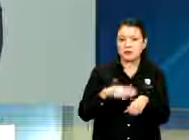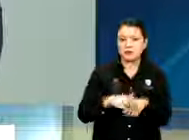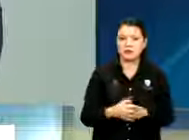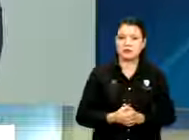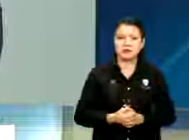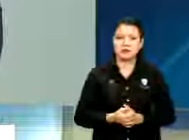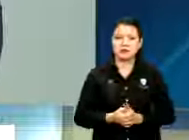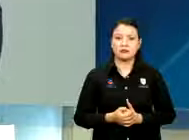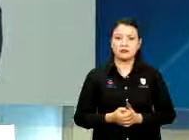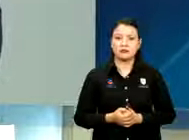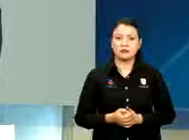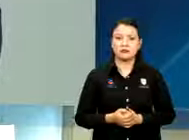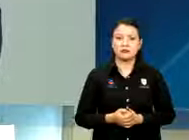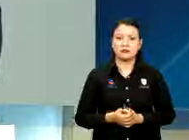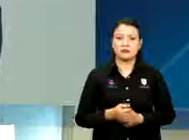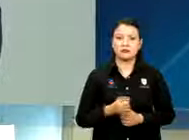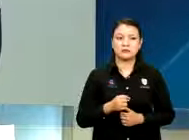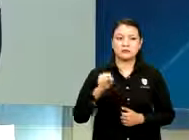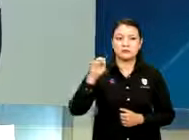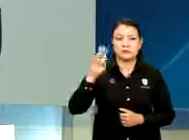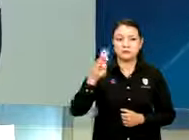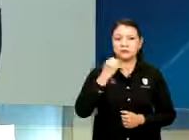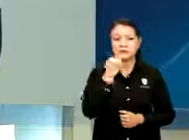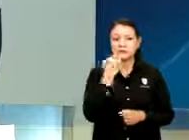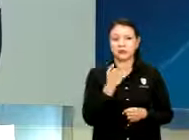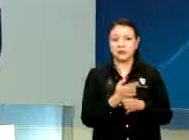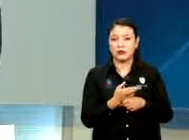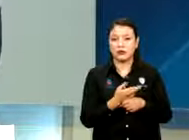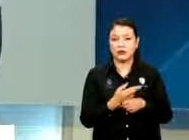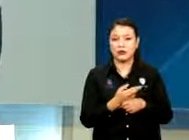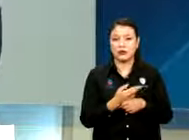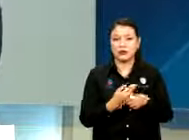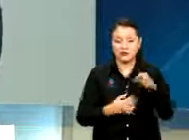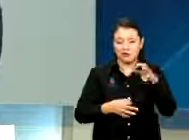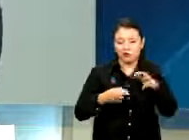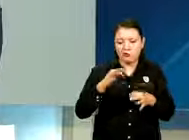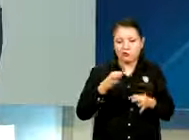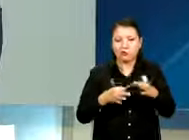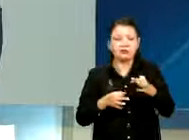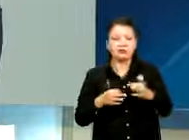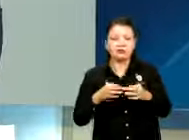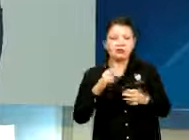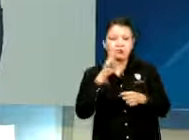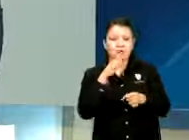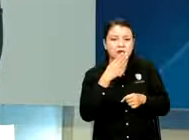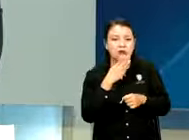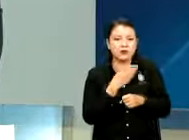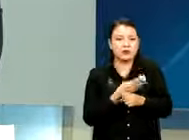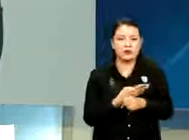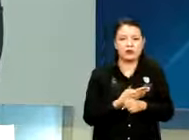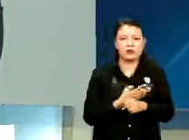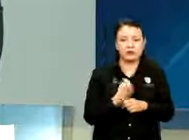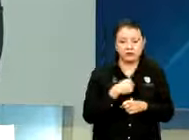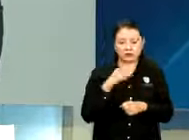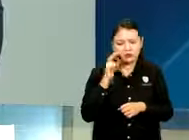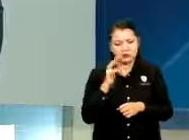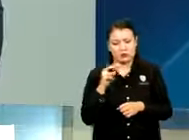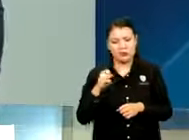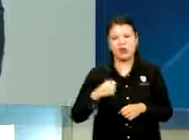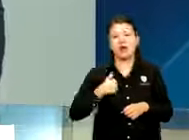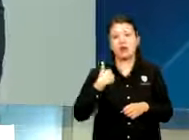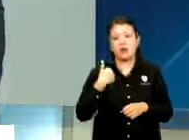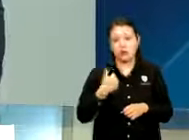a la subsecretaría de asuntos jurídicos contrataciones públicas y responsabilidades tomamos esta oportunidad para poder exponer más del